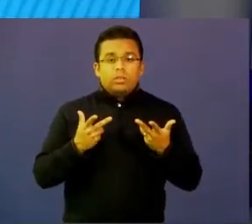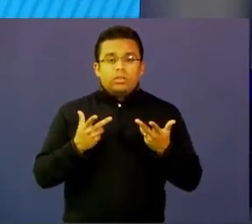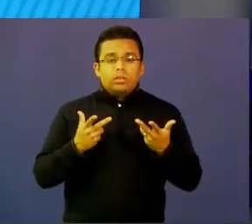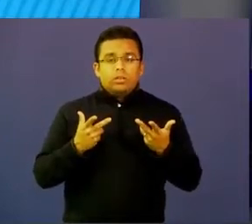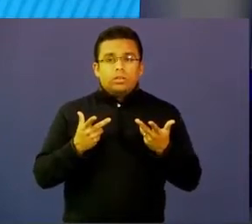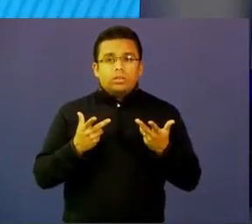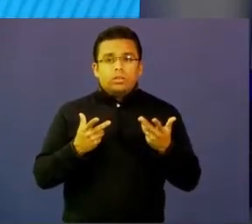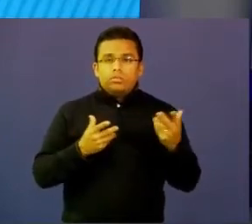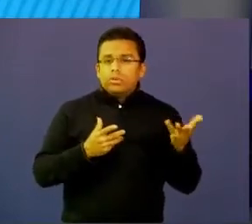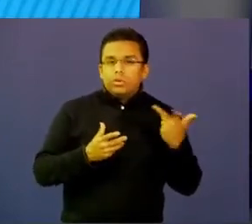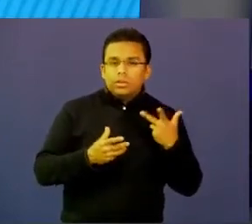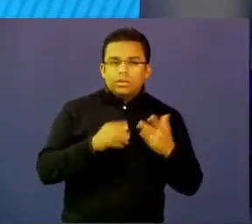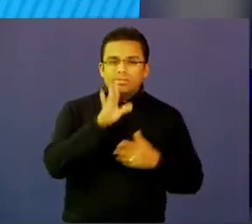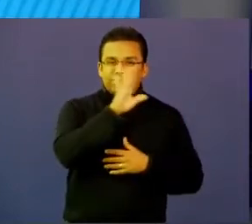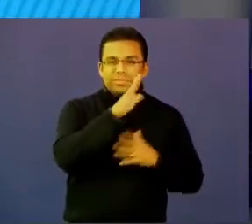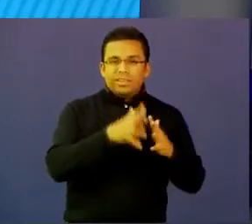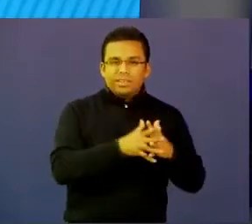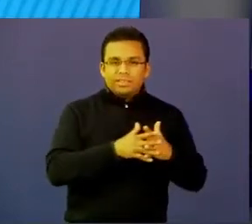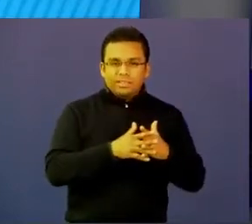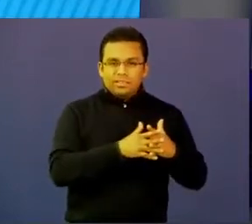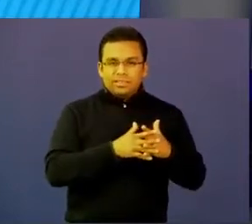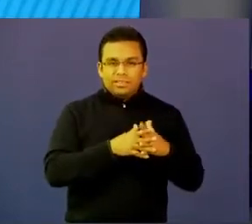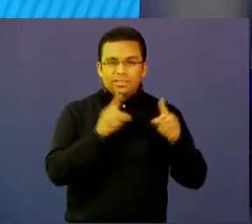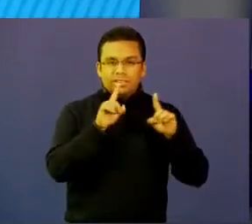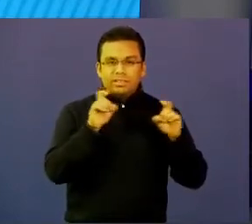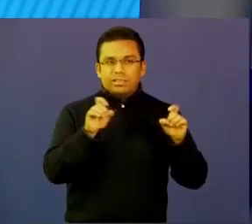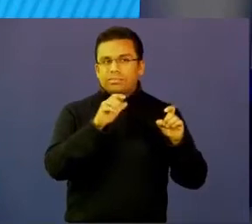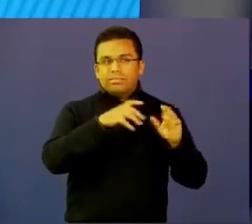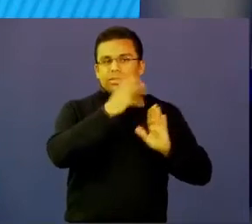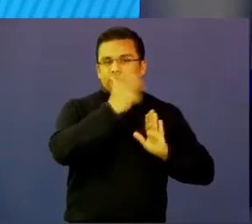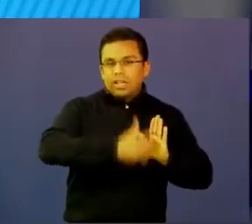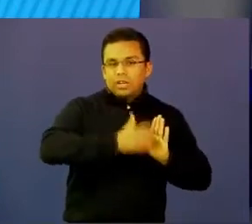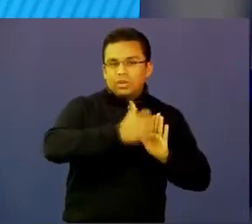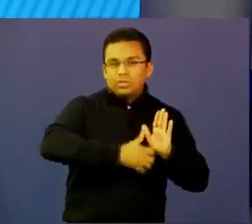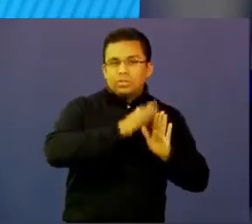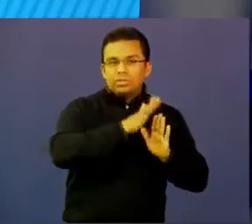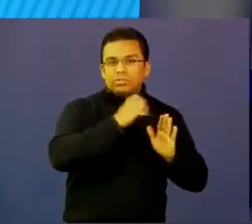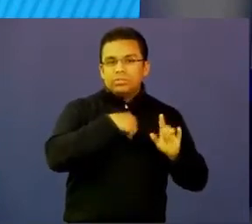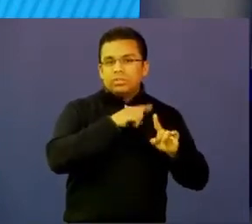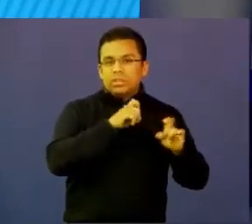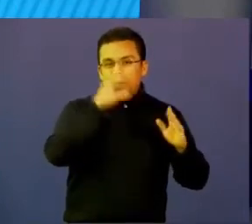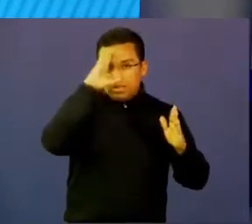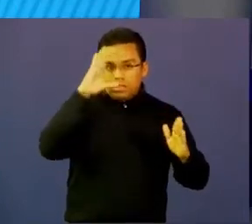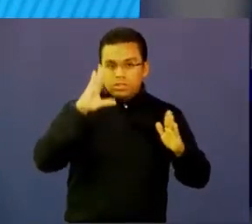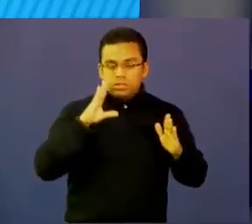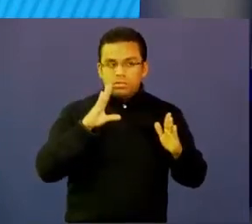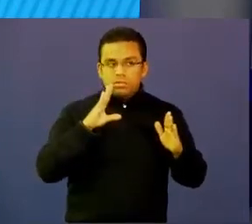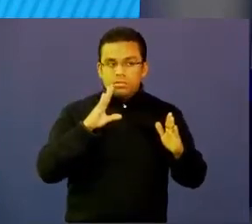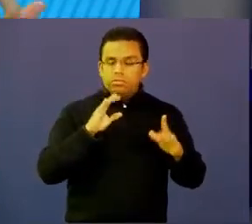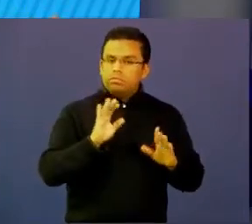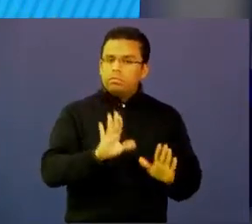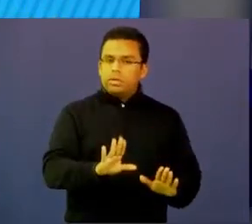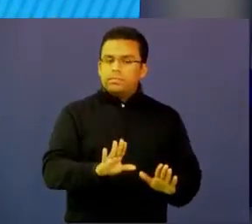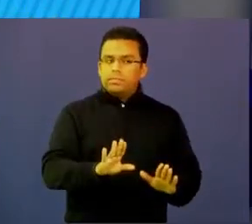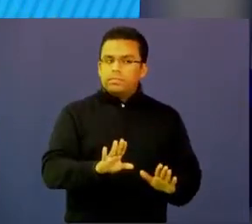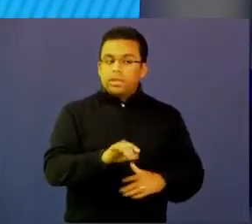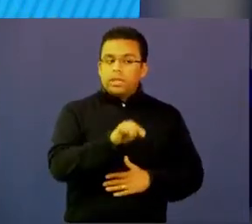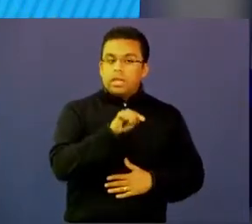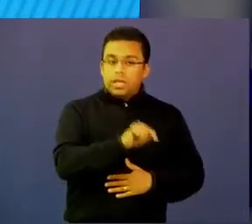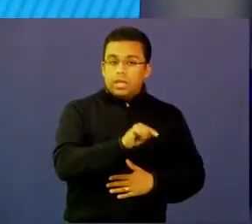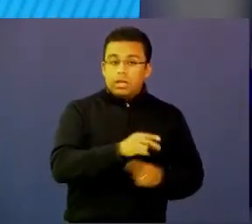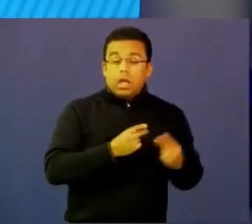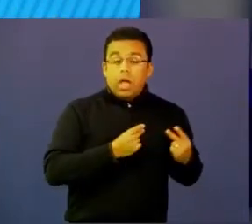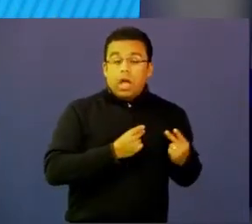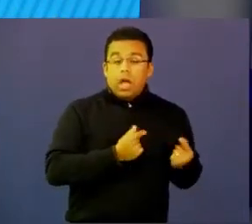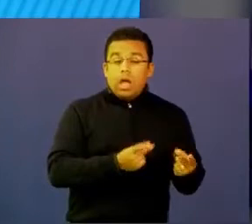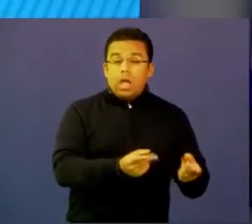decía, en Estados Unidos hubo un sobrediagnóstico de déficit de atención. Había que hacerse la pregunta, es al revés. En vez de que ellos vayan muy acelerados,